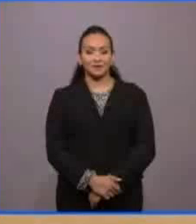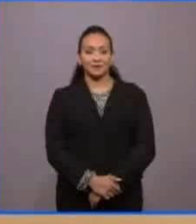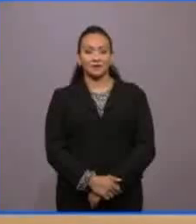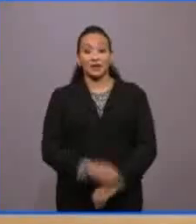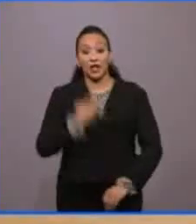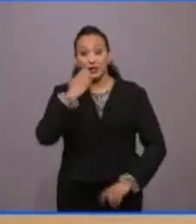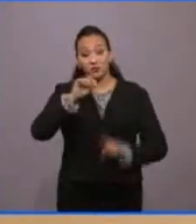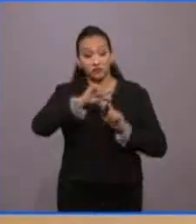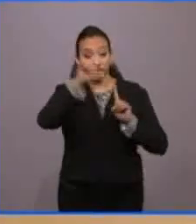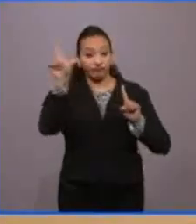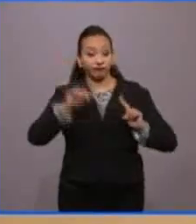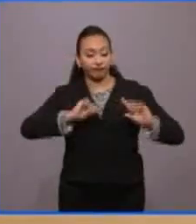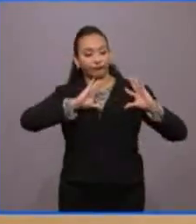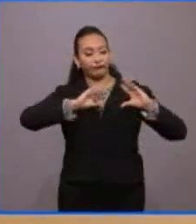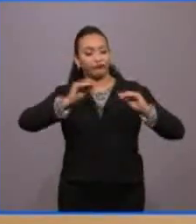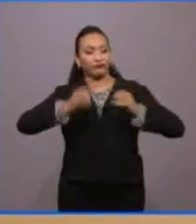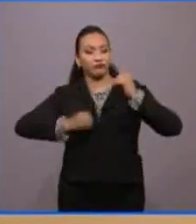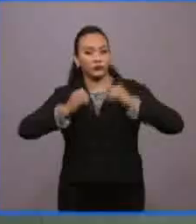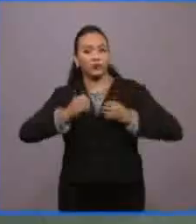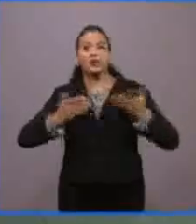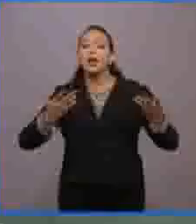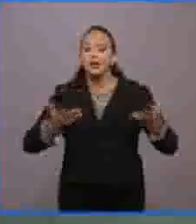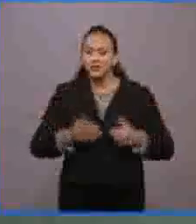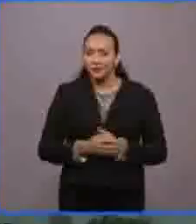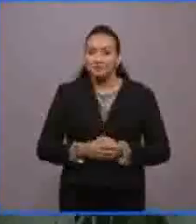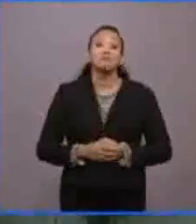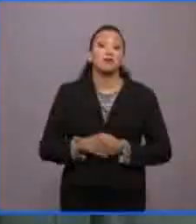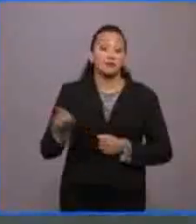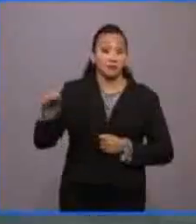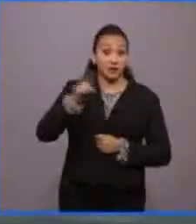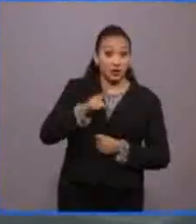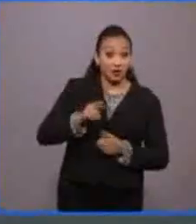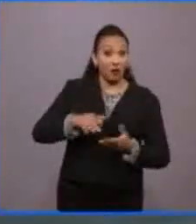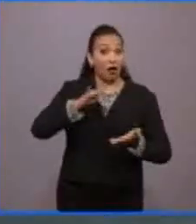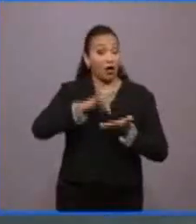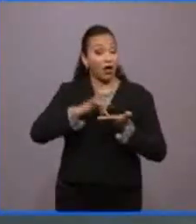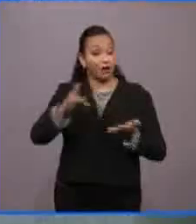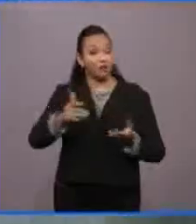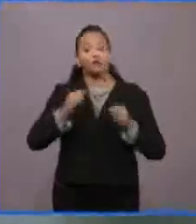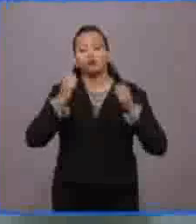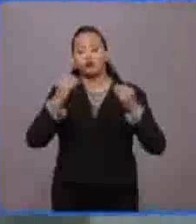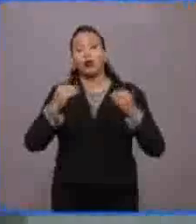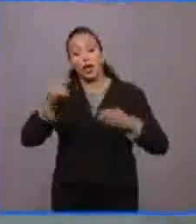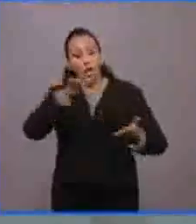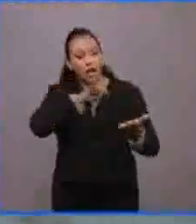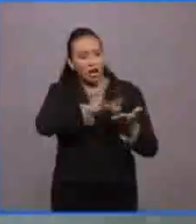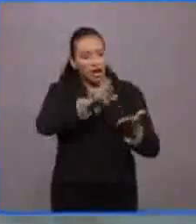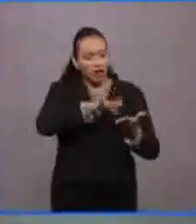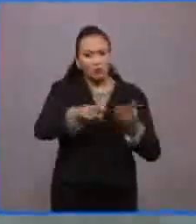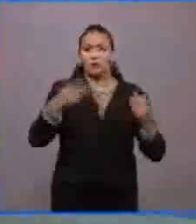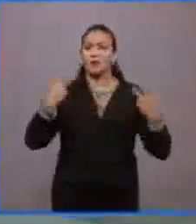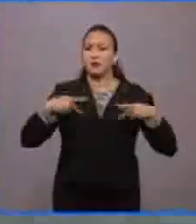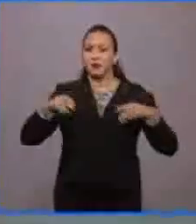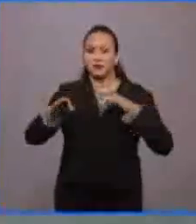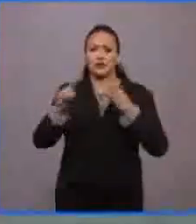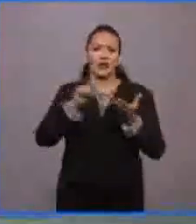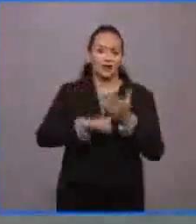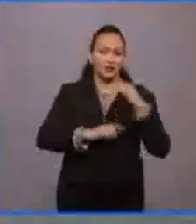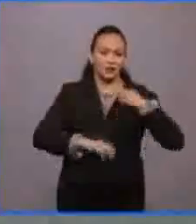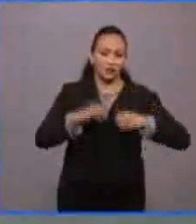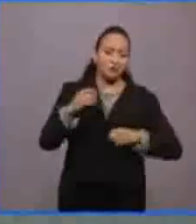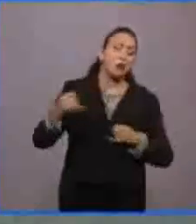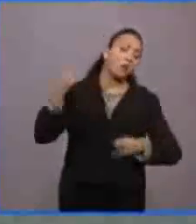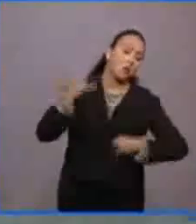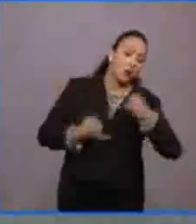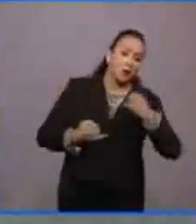La Escuela Federal de Formación Judicial ha contribuido a la capacitación y certificación de personas funcionarias del Poder Judicial y